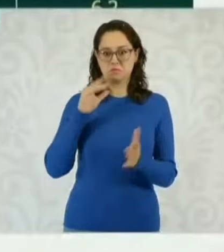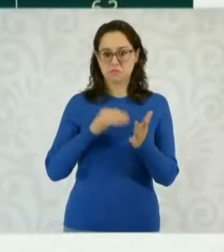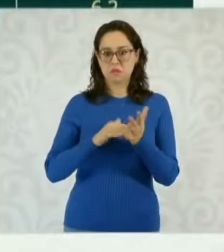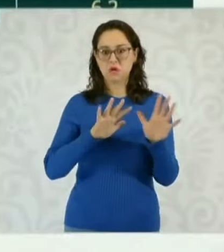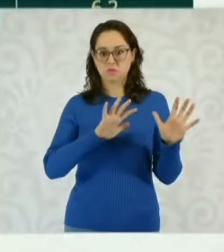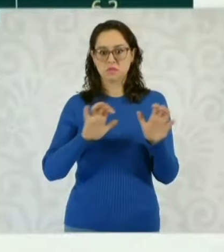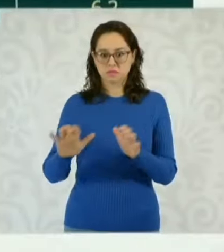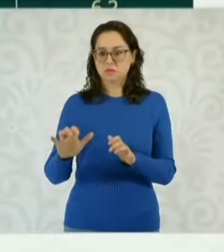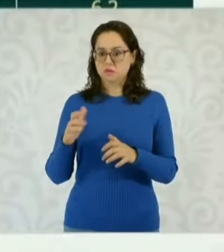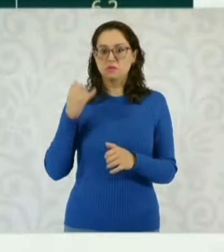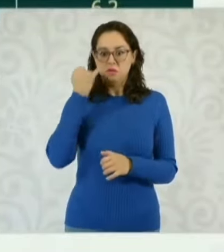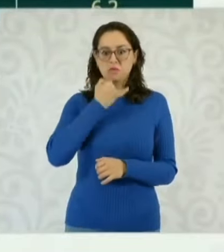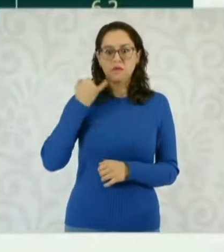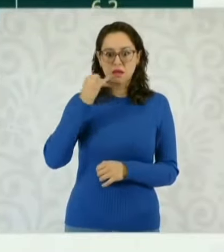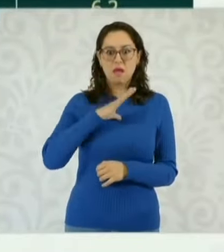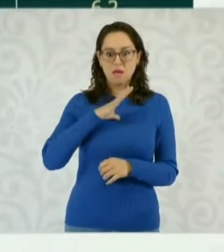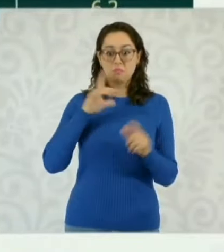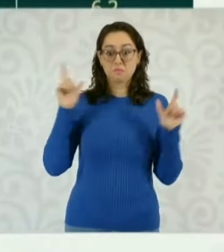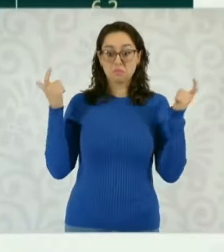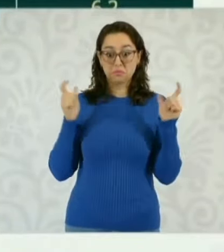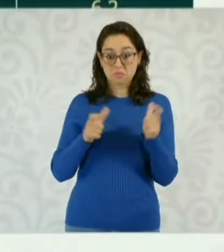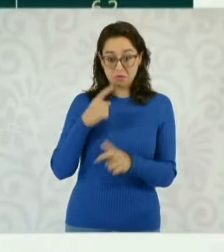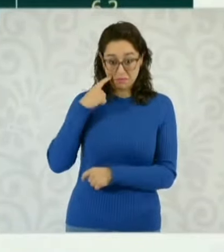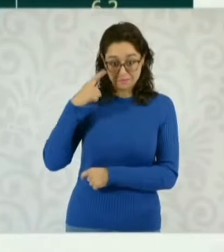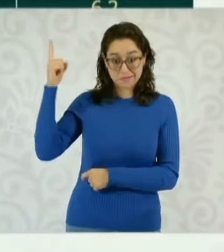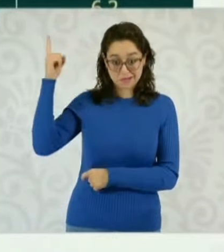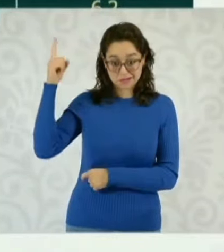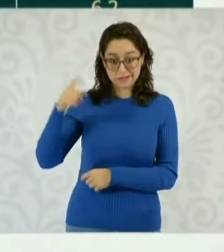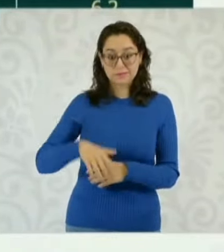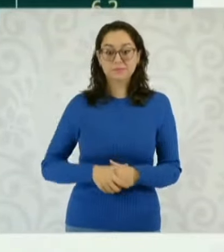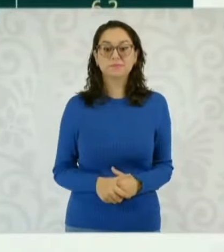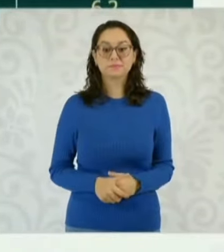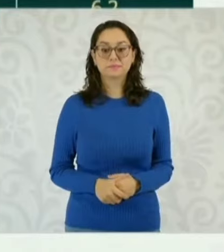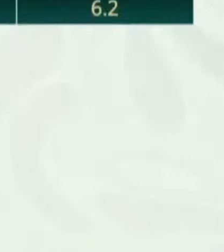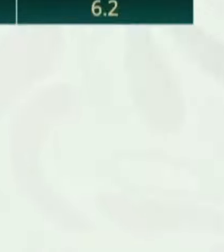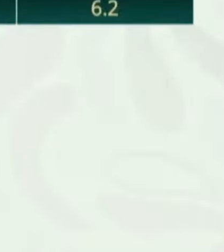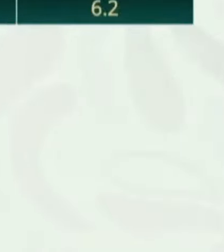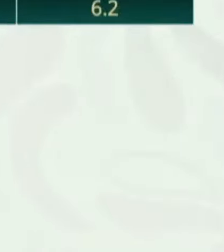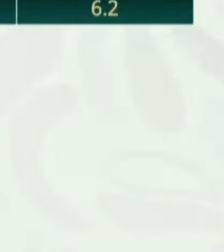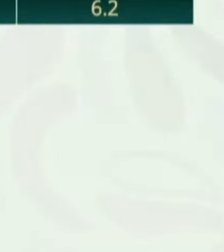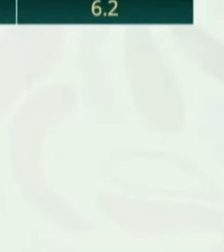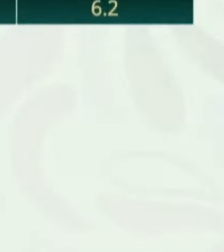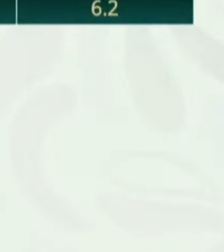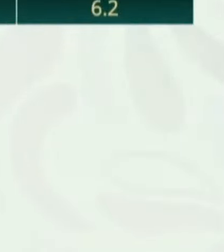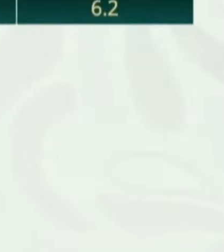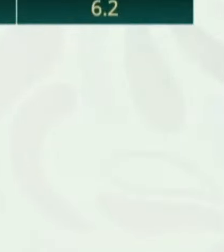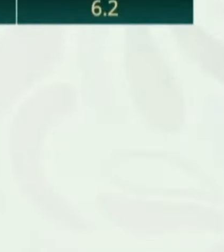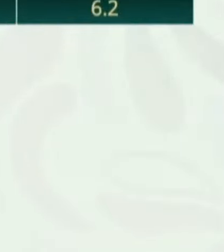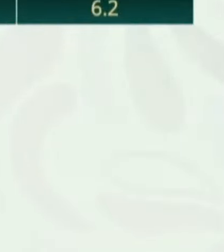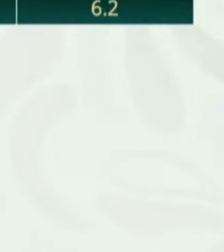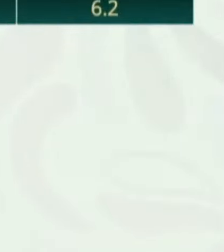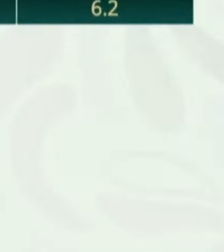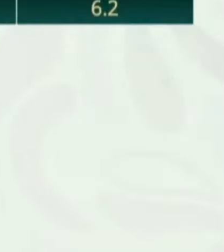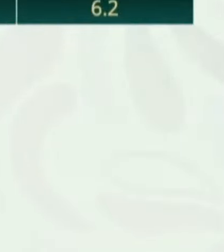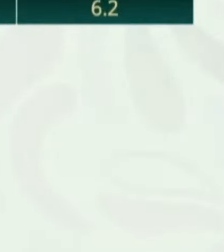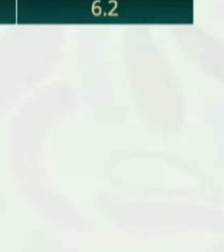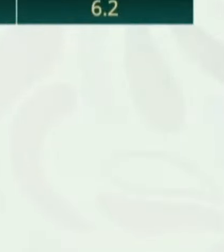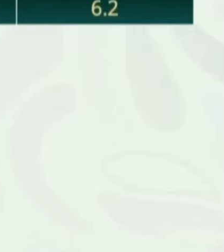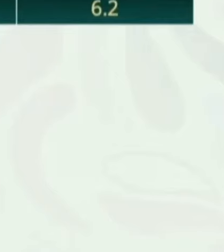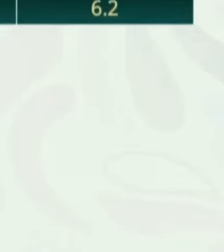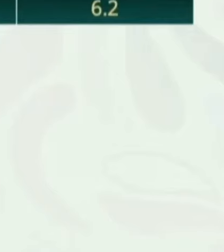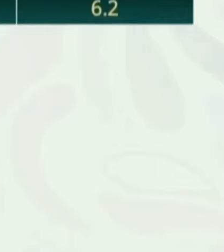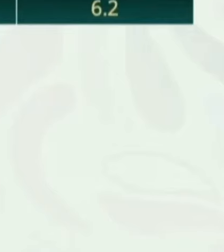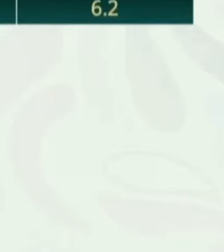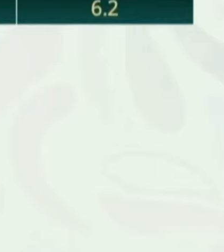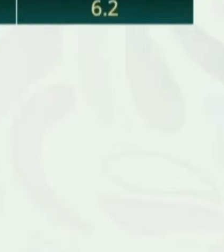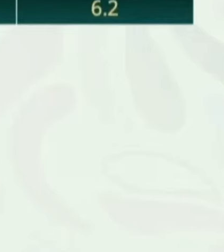y este número ha ido decreciendo hasta alcanzar en 2020 solo el 6.2% de la población mexicana. Esto